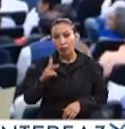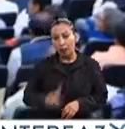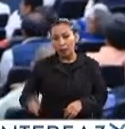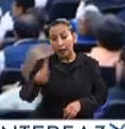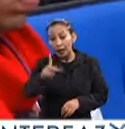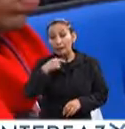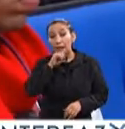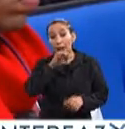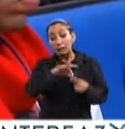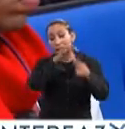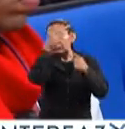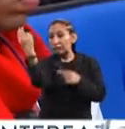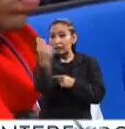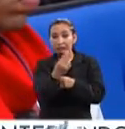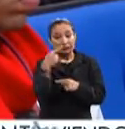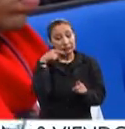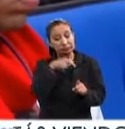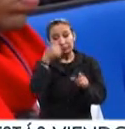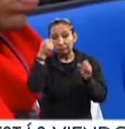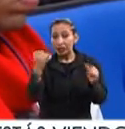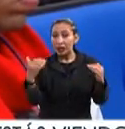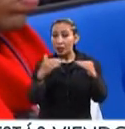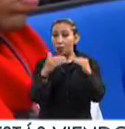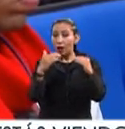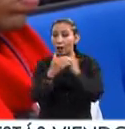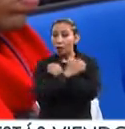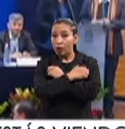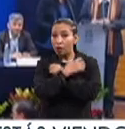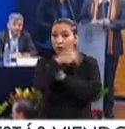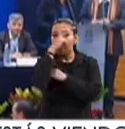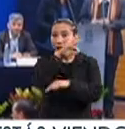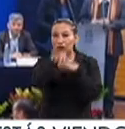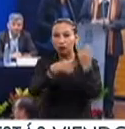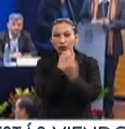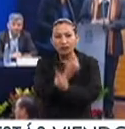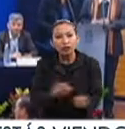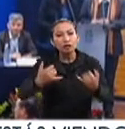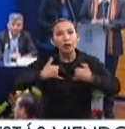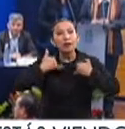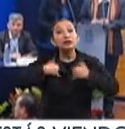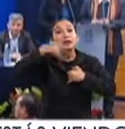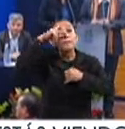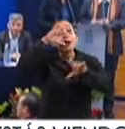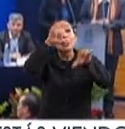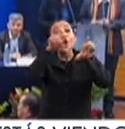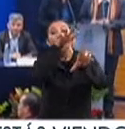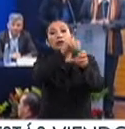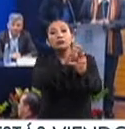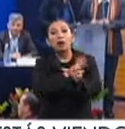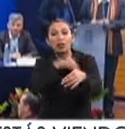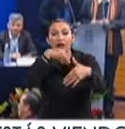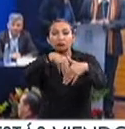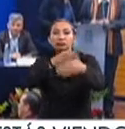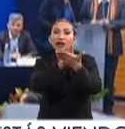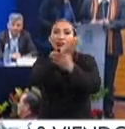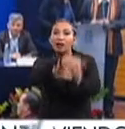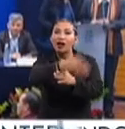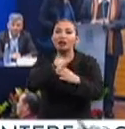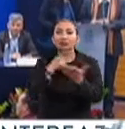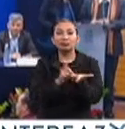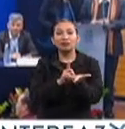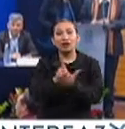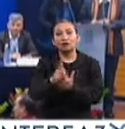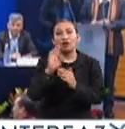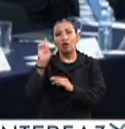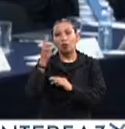Asimismo, se destacó la urgencia de garantizar la equidad educativa para que todos los niños y jóvenes del país tengan acceso a este derecho